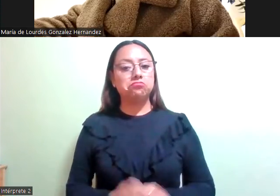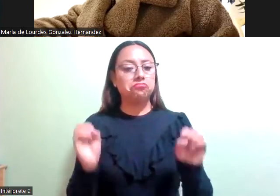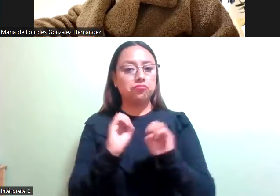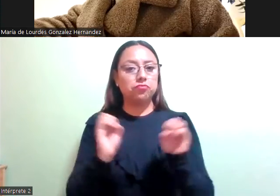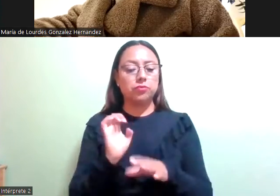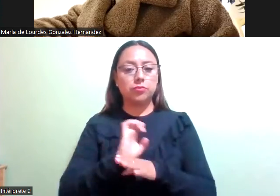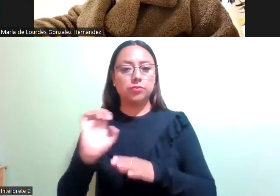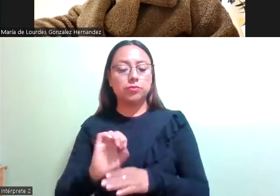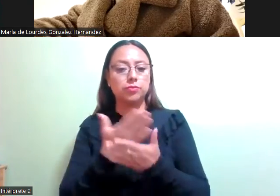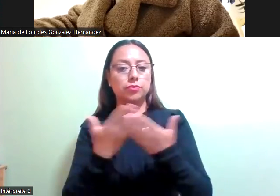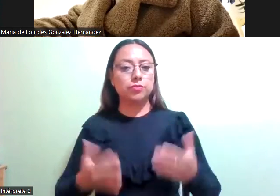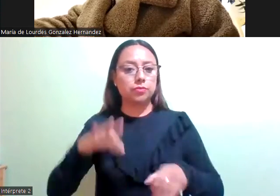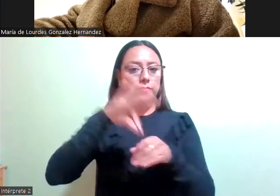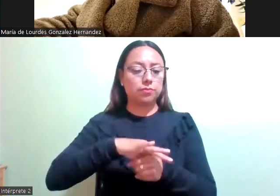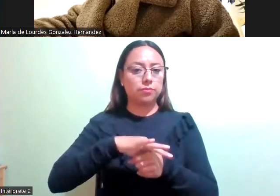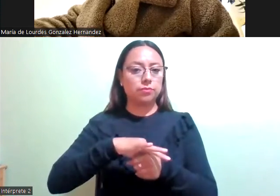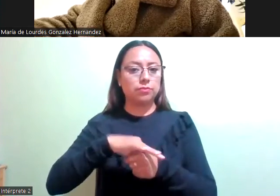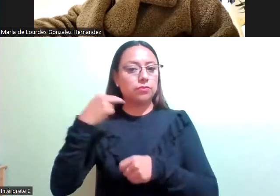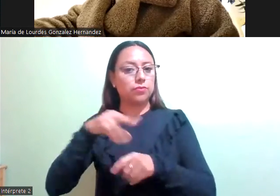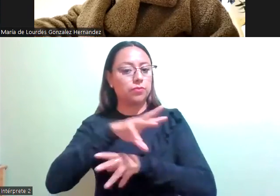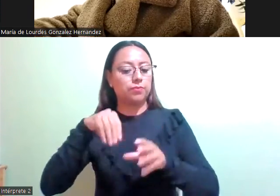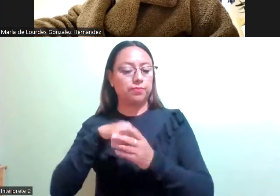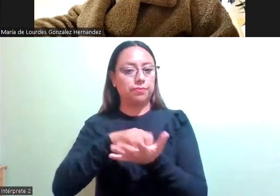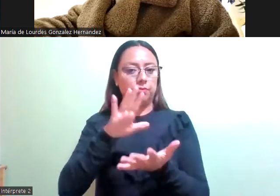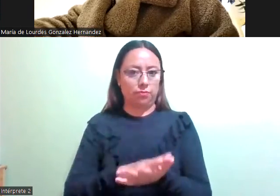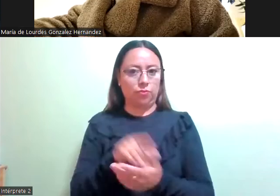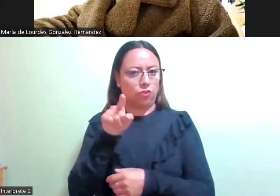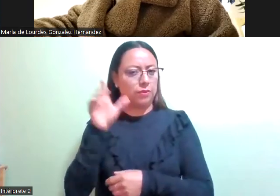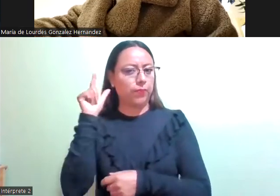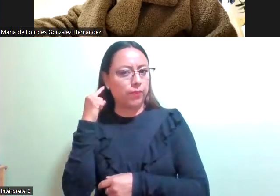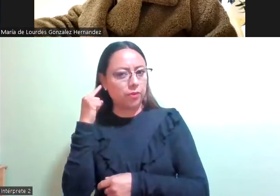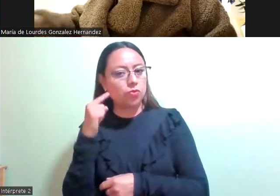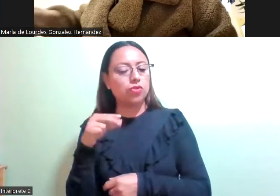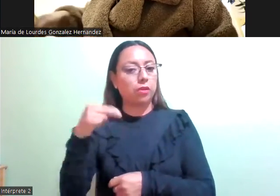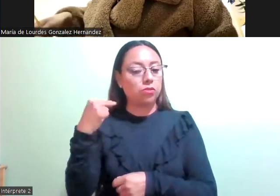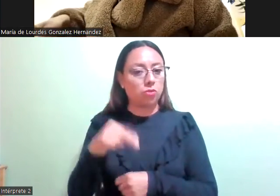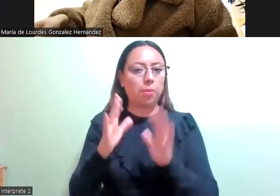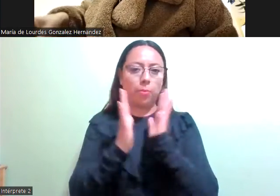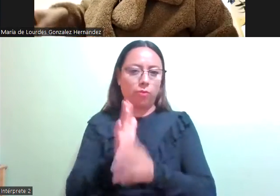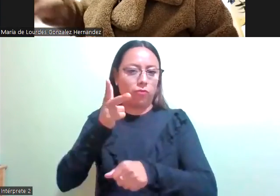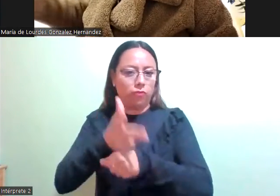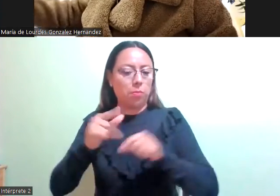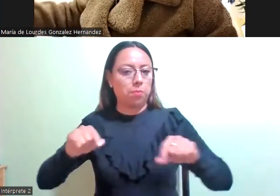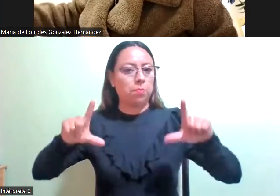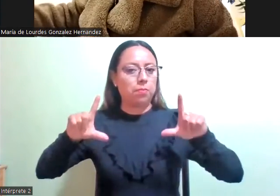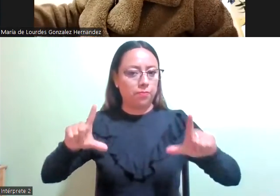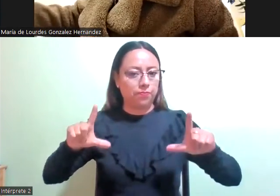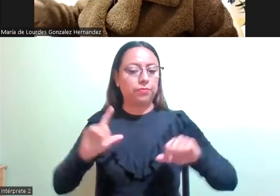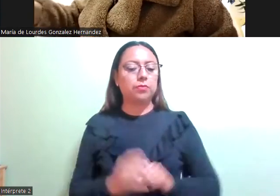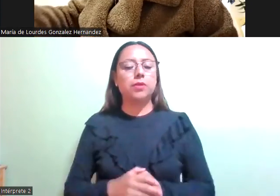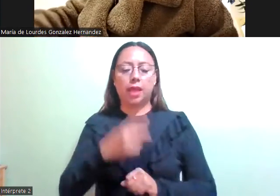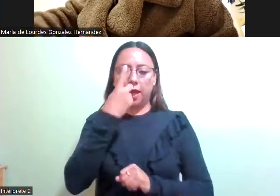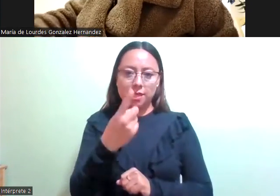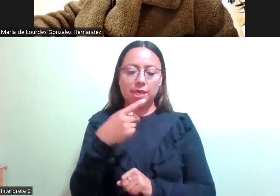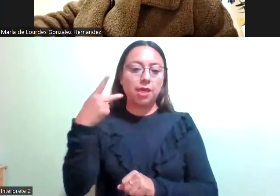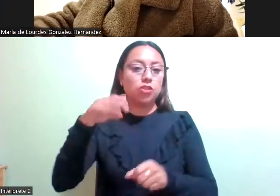se procederá a votar de forma nominal, por lo que al escuchar su nombre le solicito encender su cámara e indicar el sentido de su voto, que